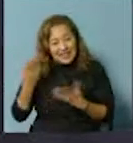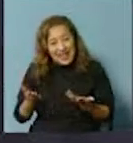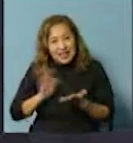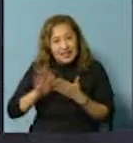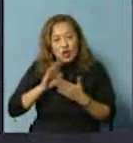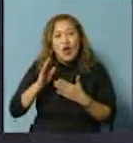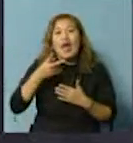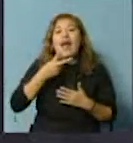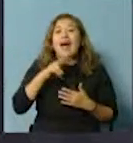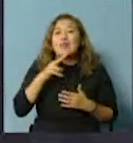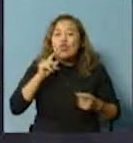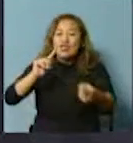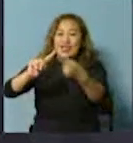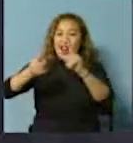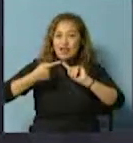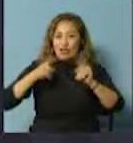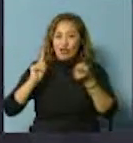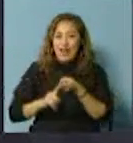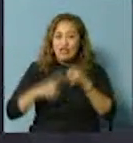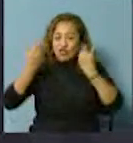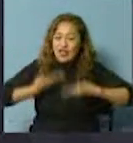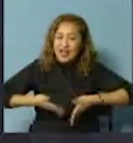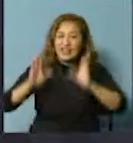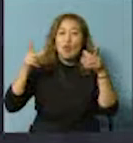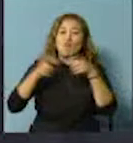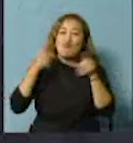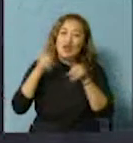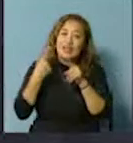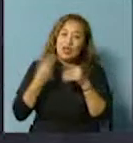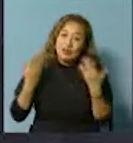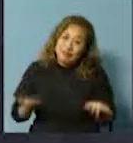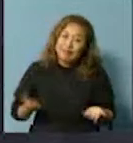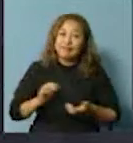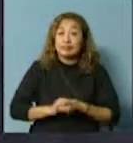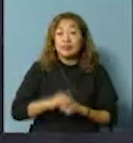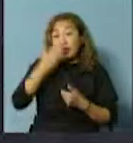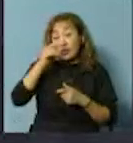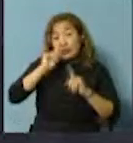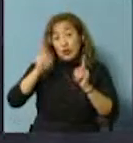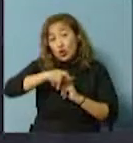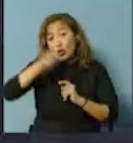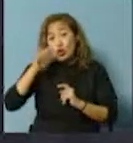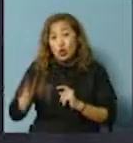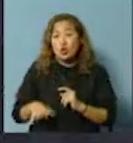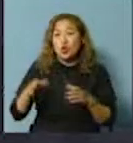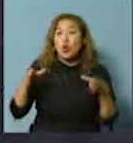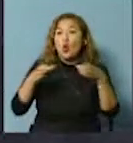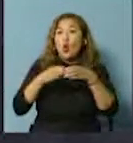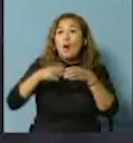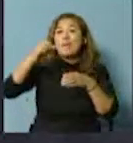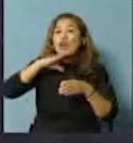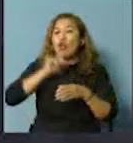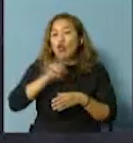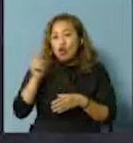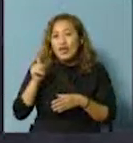apellido vinculado con el nacimiento de éste y lógicamente después tenemos el diferente justicialista